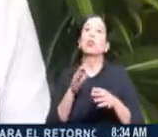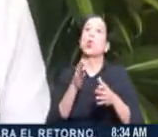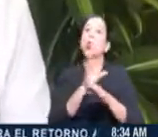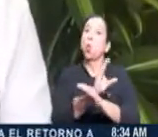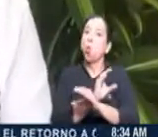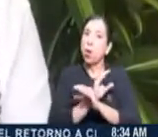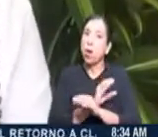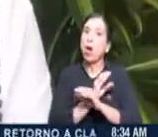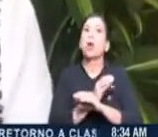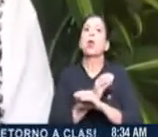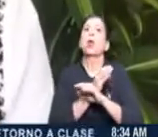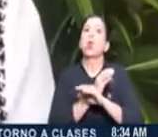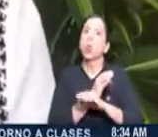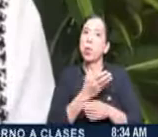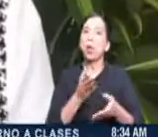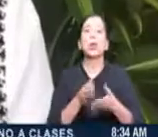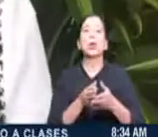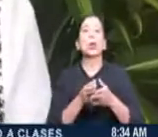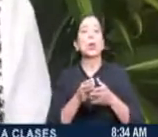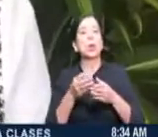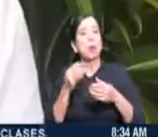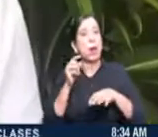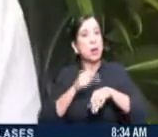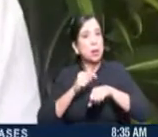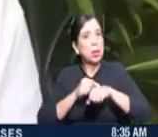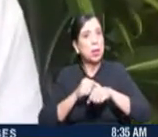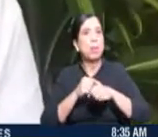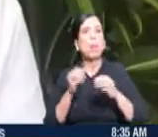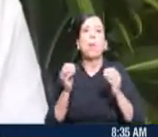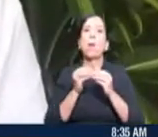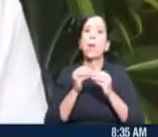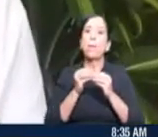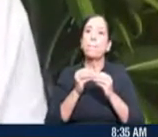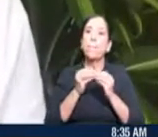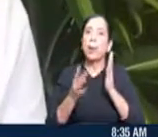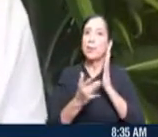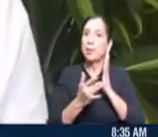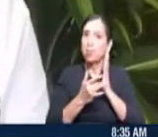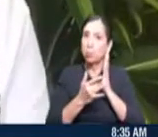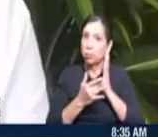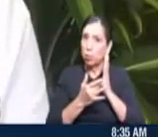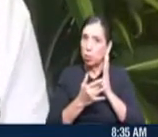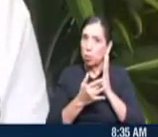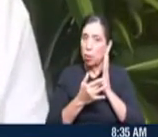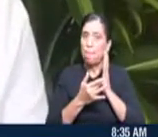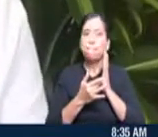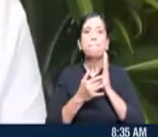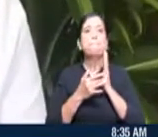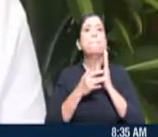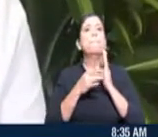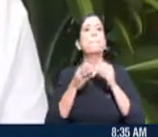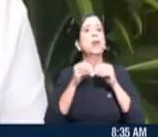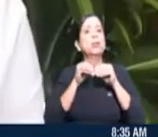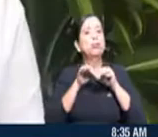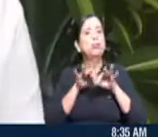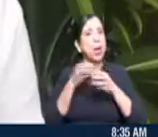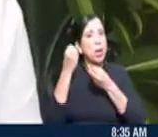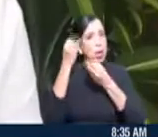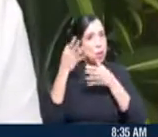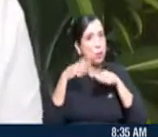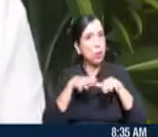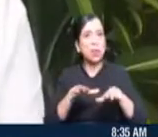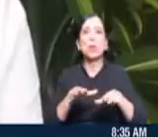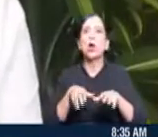invertamos más compromiso, más tiempo, más plataformas, más trazabilidad en la lucha contra la pesca